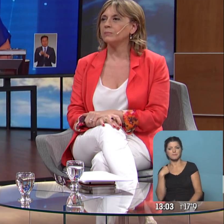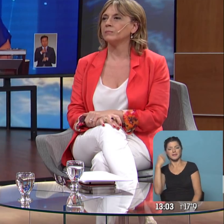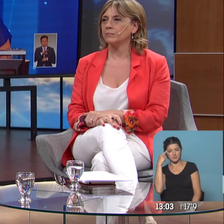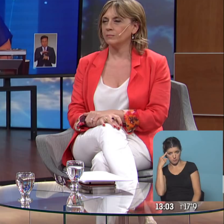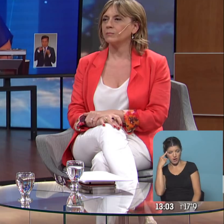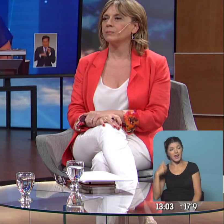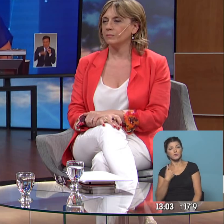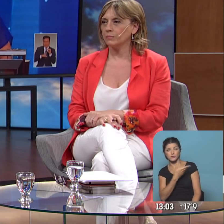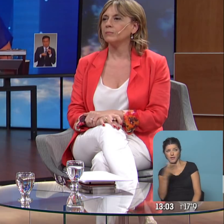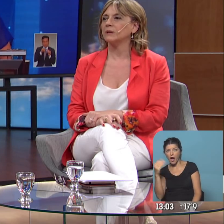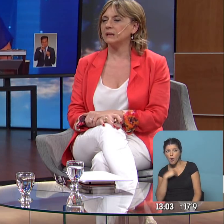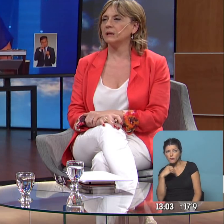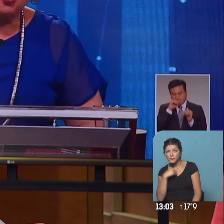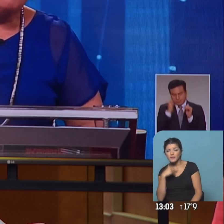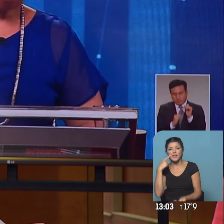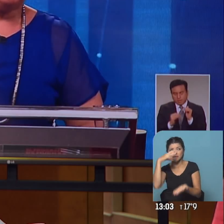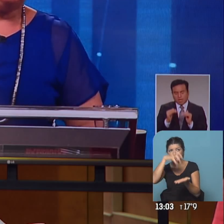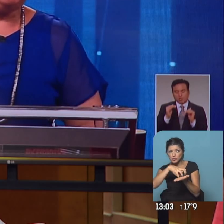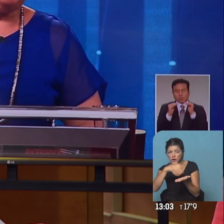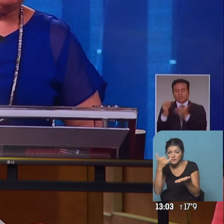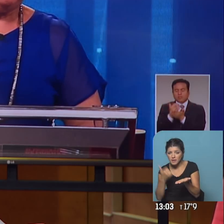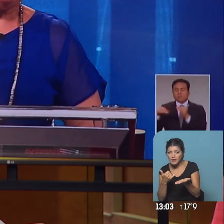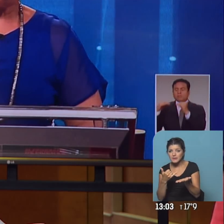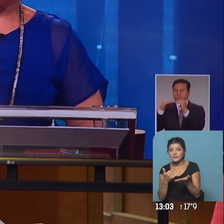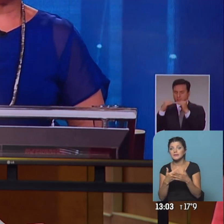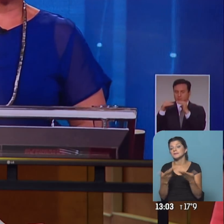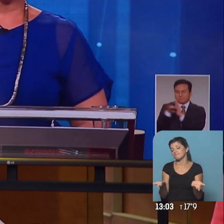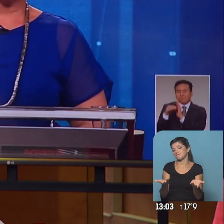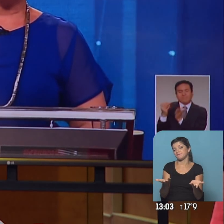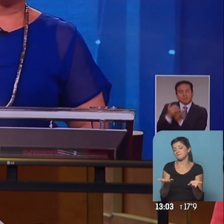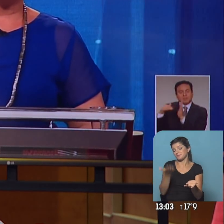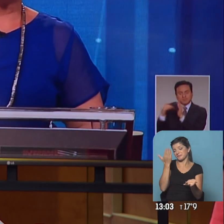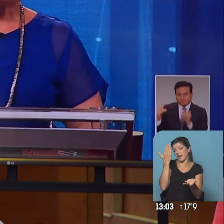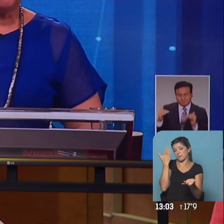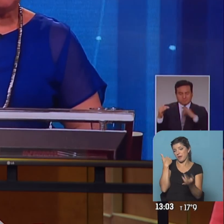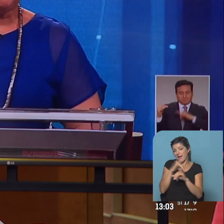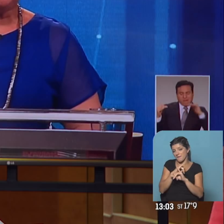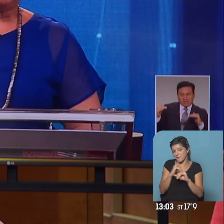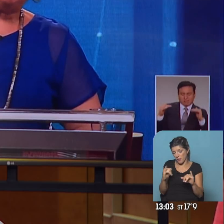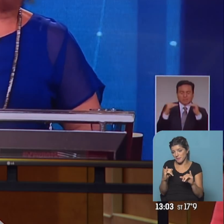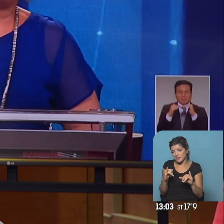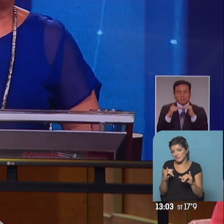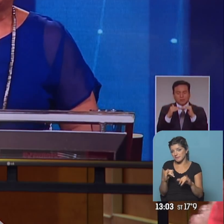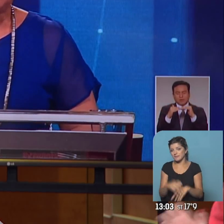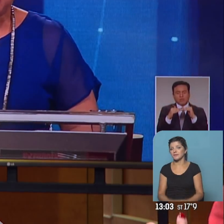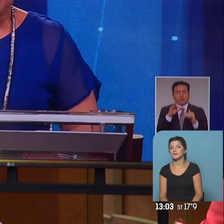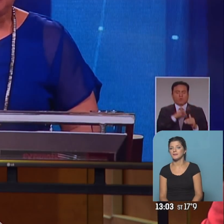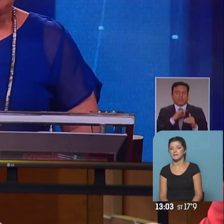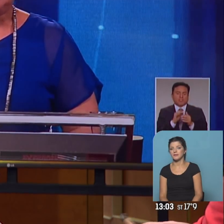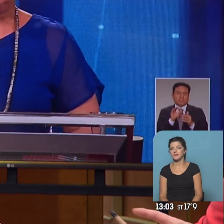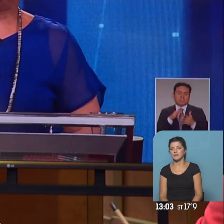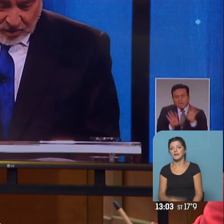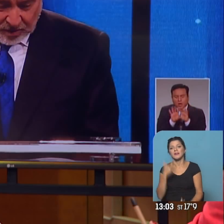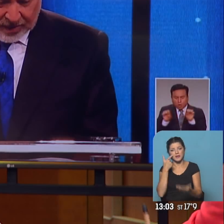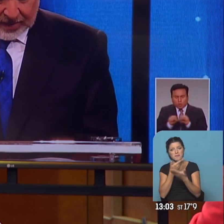el funcionamiento de las instituciones. Sí. Y en ese sentido acaba de salir el último informe del Latino Barómetro, que la verdad que